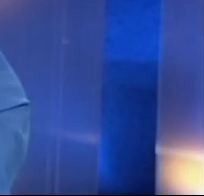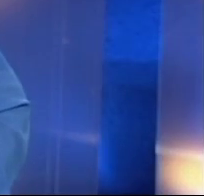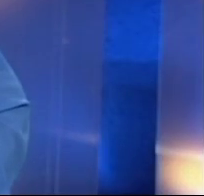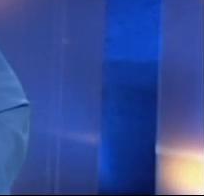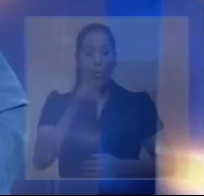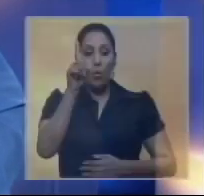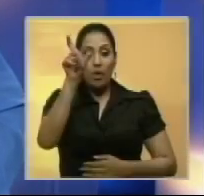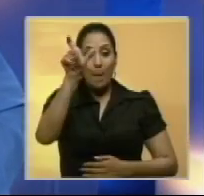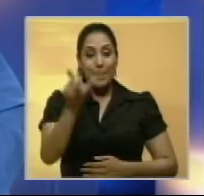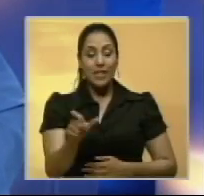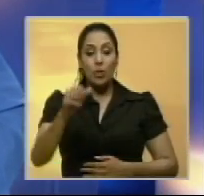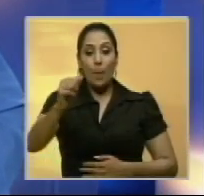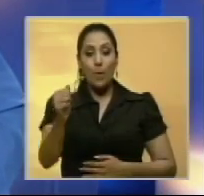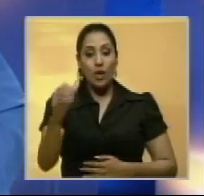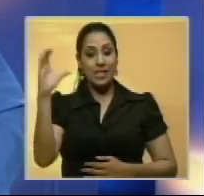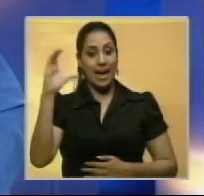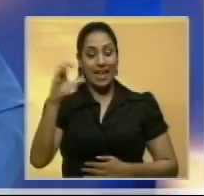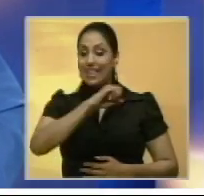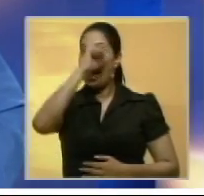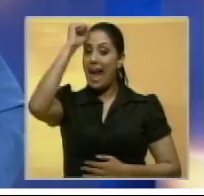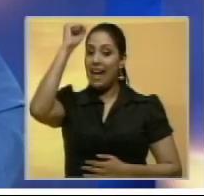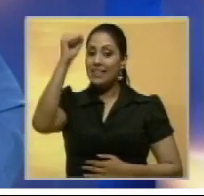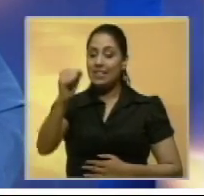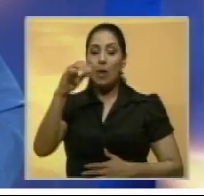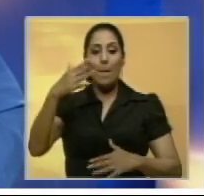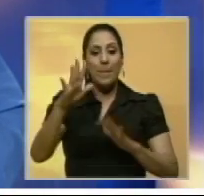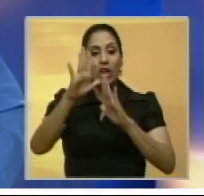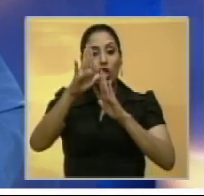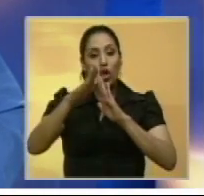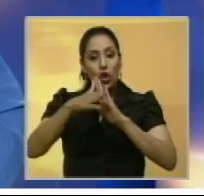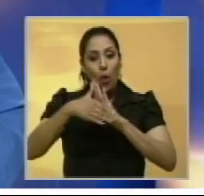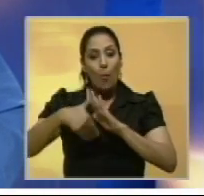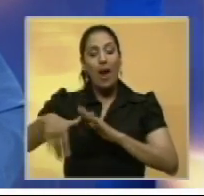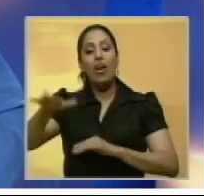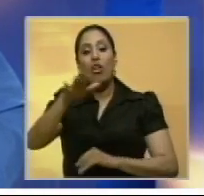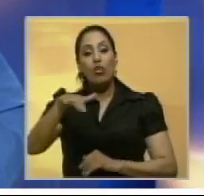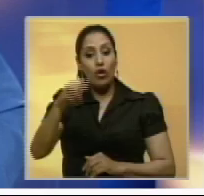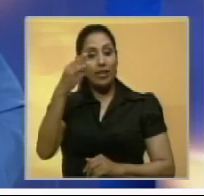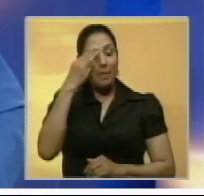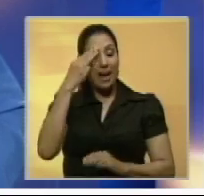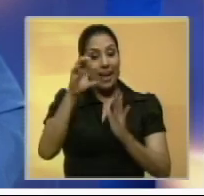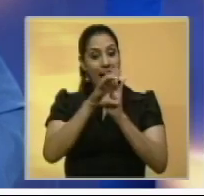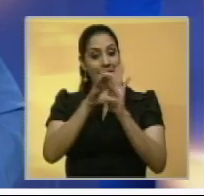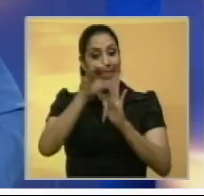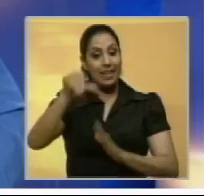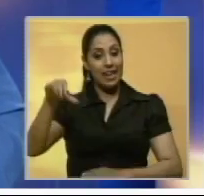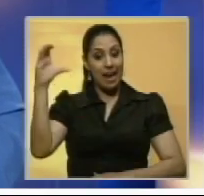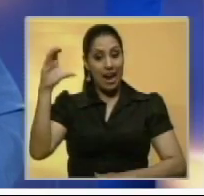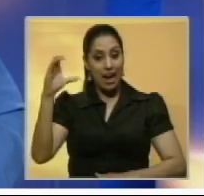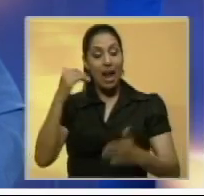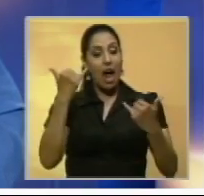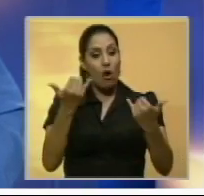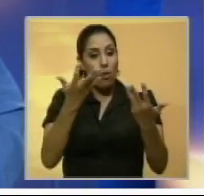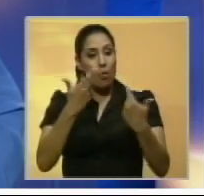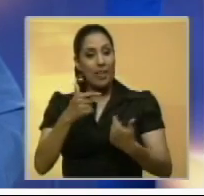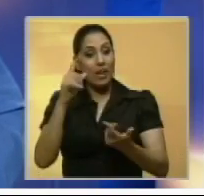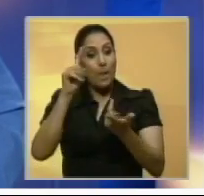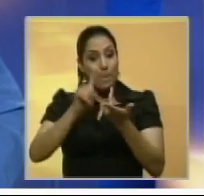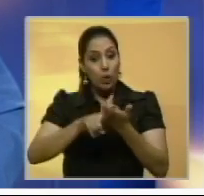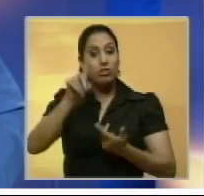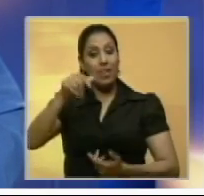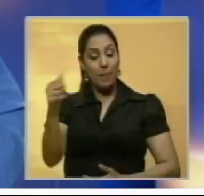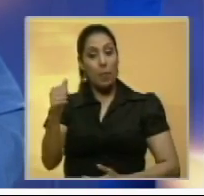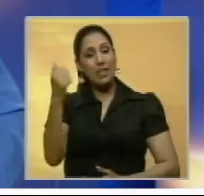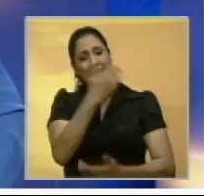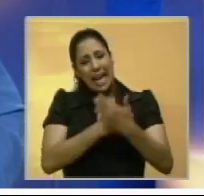Un funcionario de Policaracas fue asesinado para robarle los Magallanes de Katia aquí en Caracas. Lirio Pérez nos dice que su esposa, también